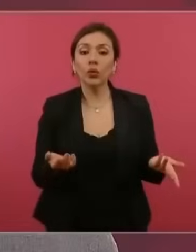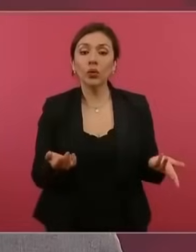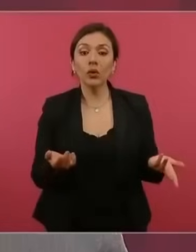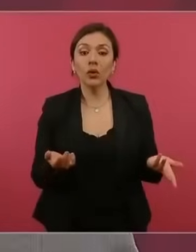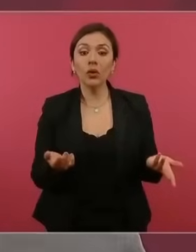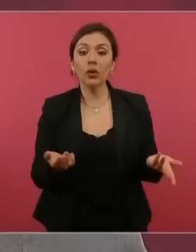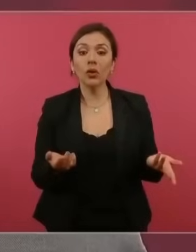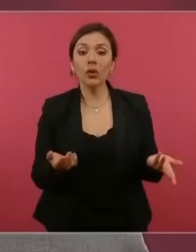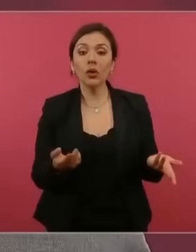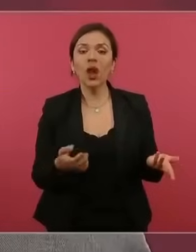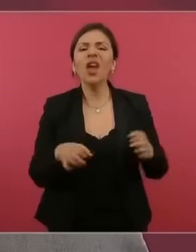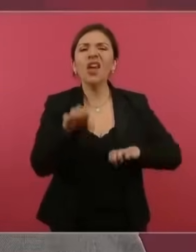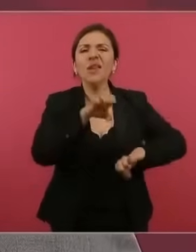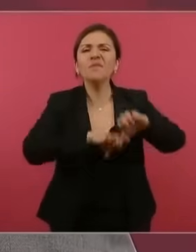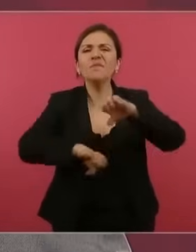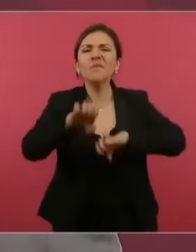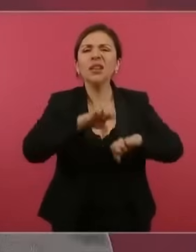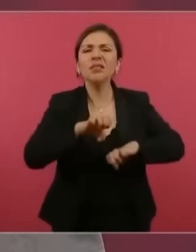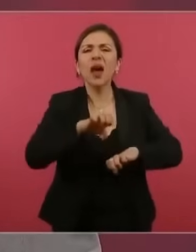de